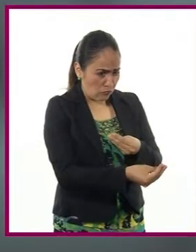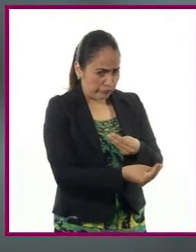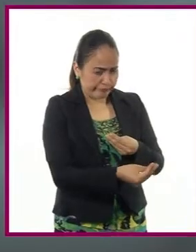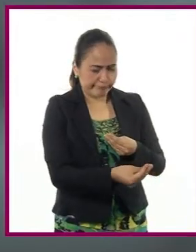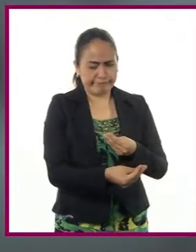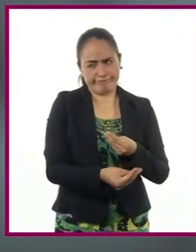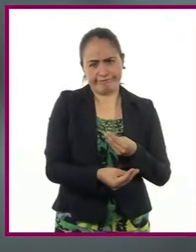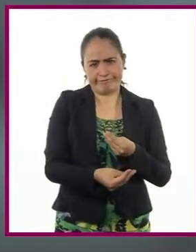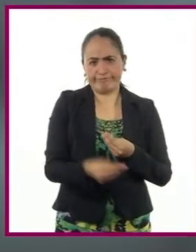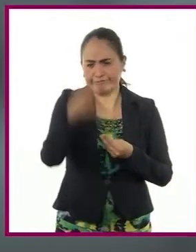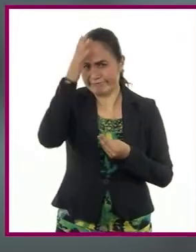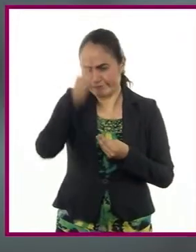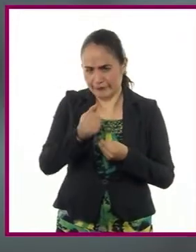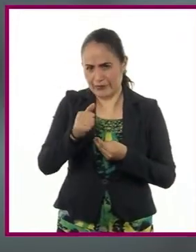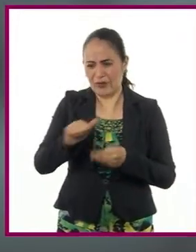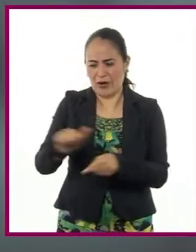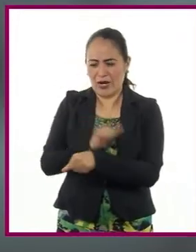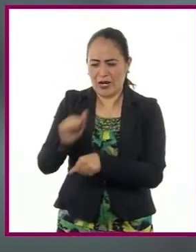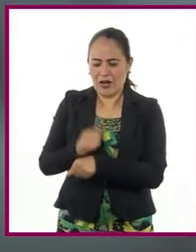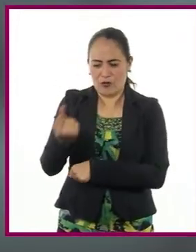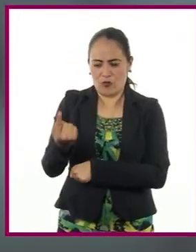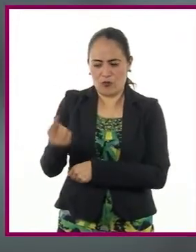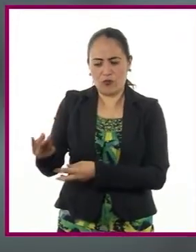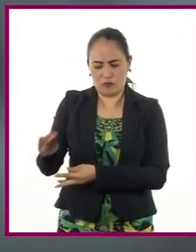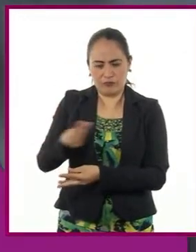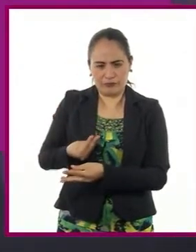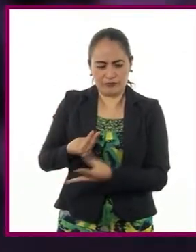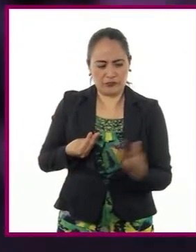el carrito y acepté el primero que ofrecía.